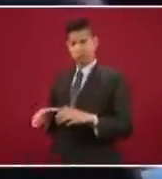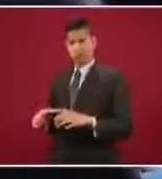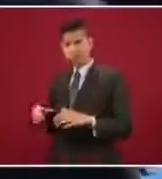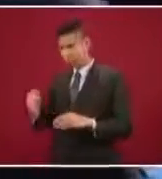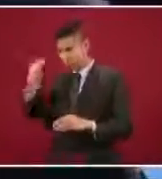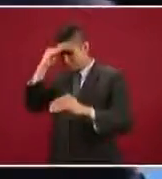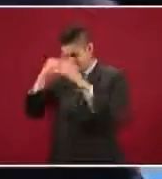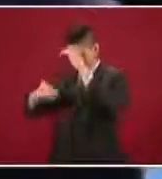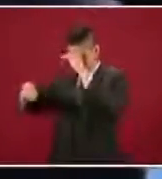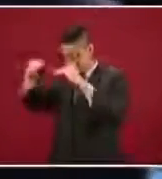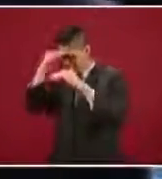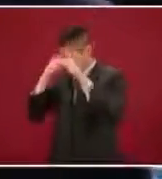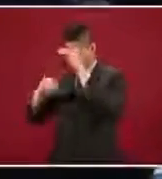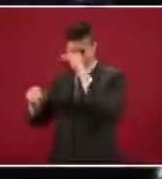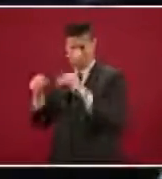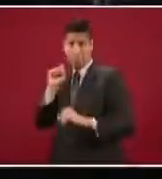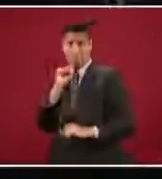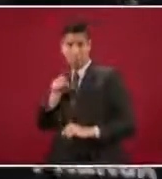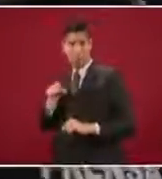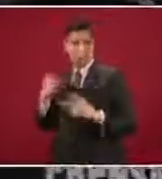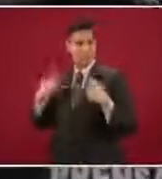lo consultamos.